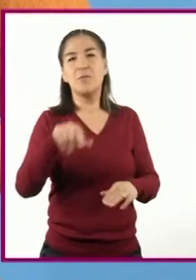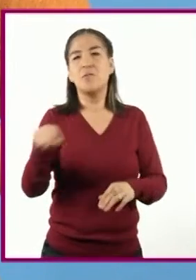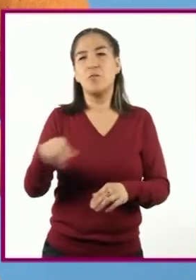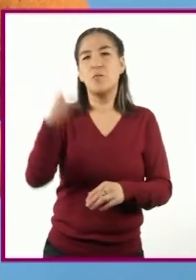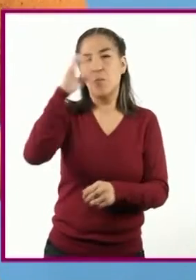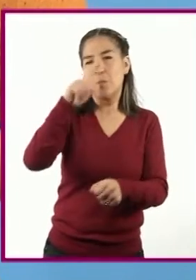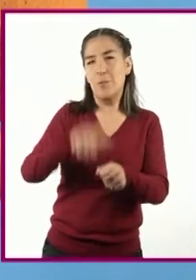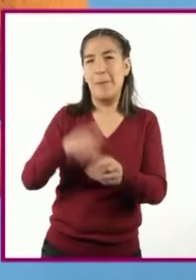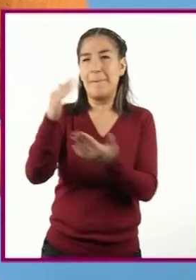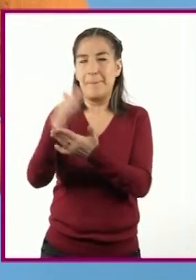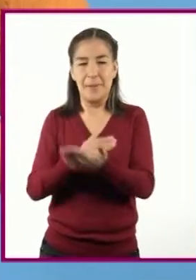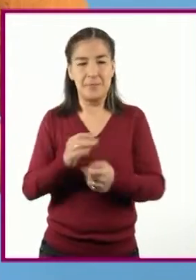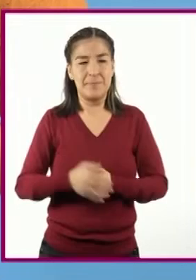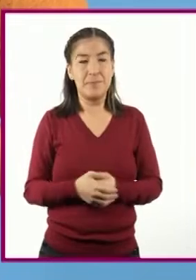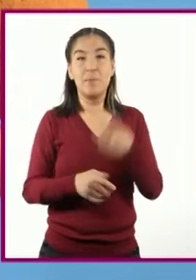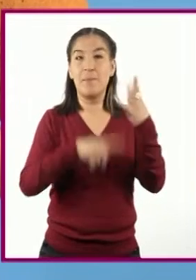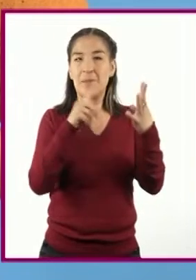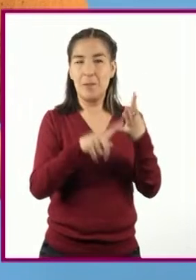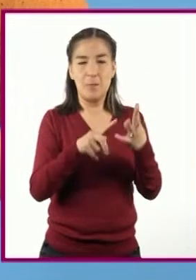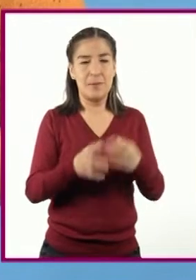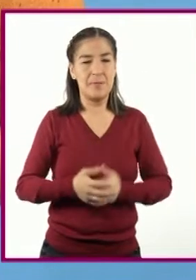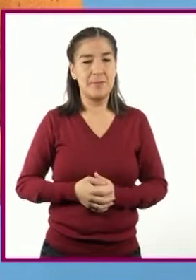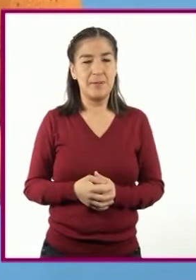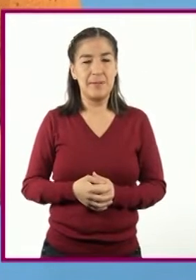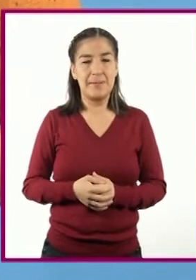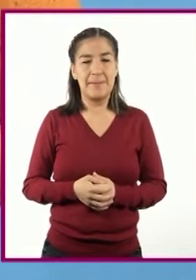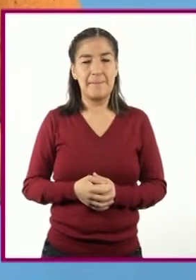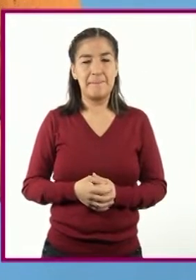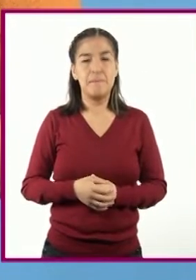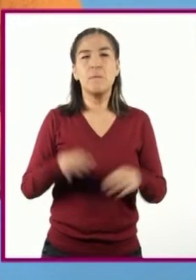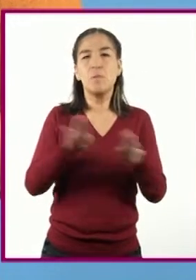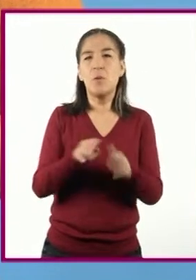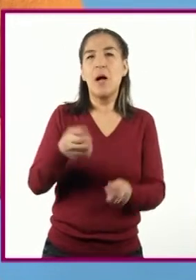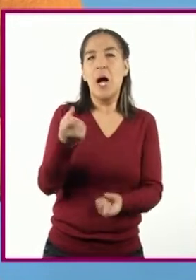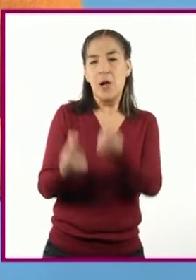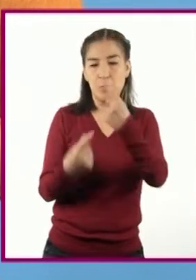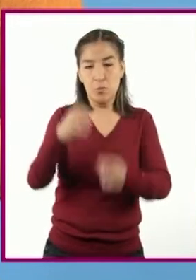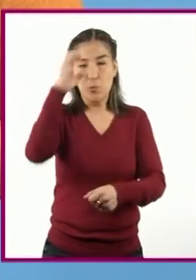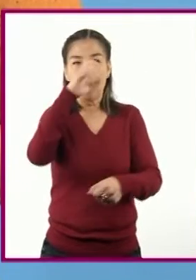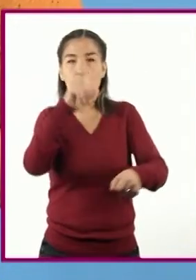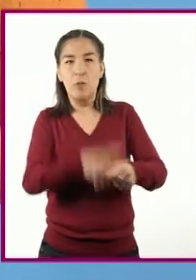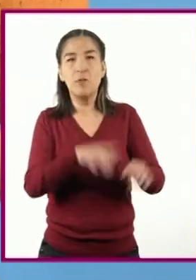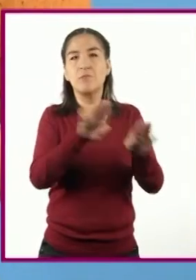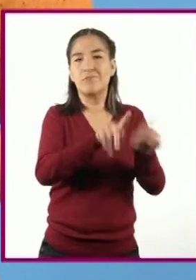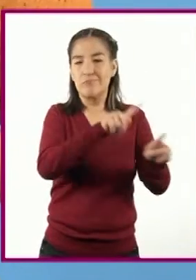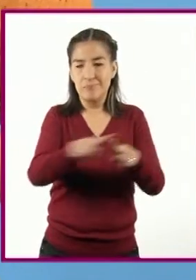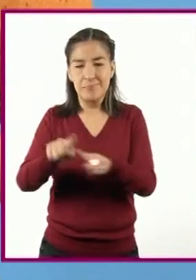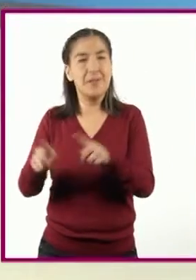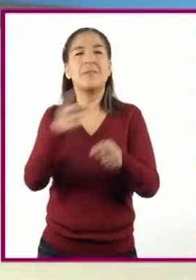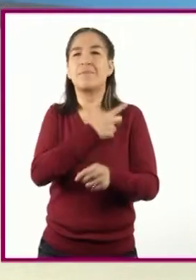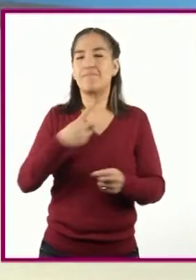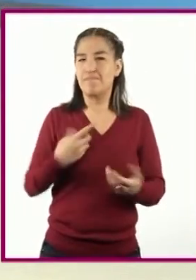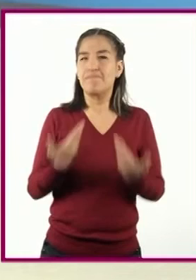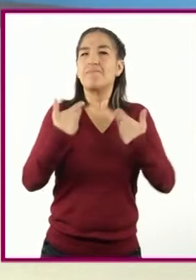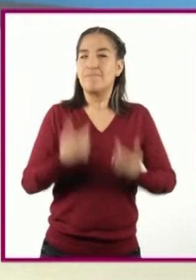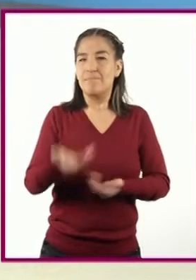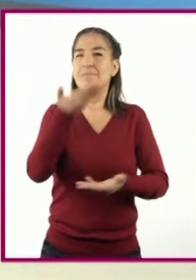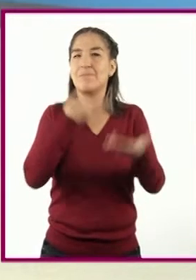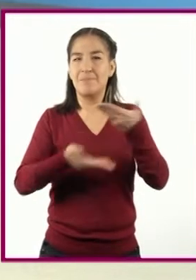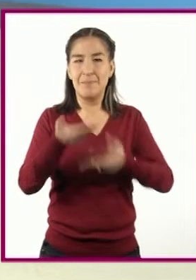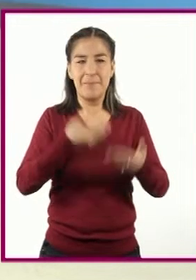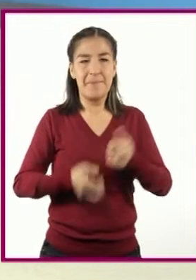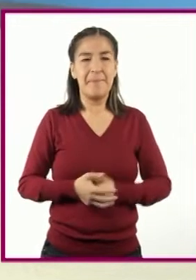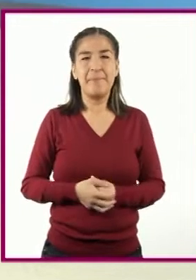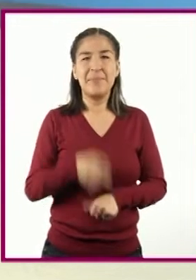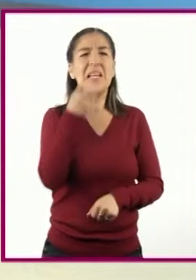Y 4. La comprensión de las culturas como fenómenos dinámicos.